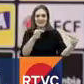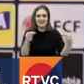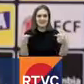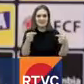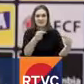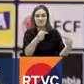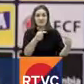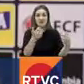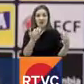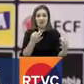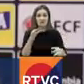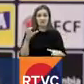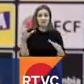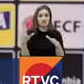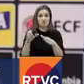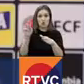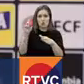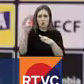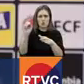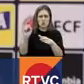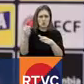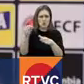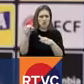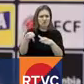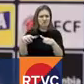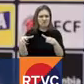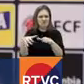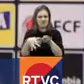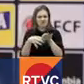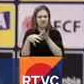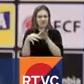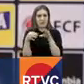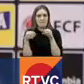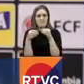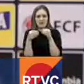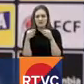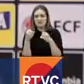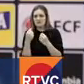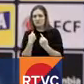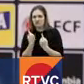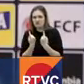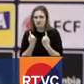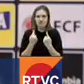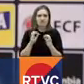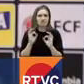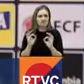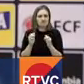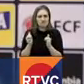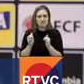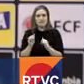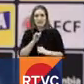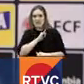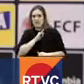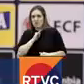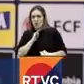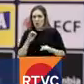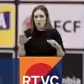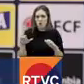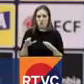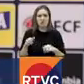de que es un equipo fuerte, tanto colectivamente e individualmente, y nada, estamos trabajando los partidos,